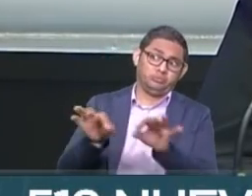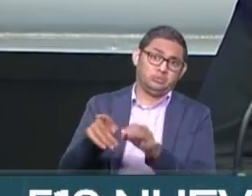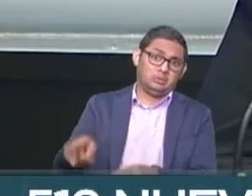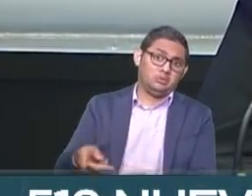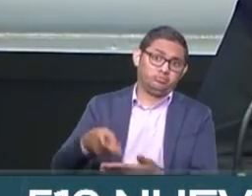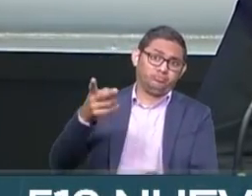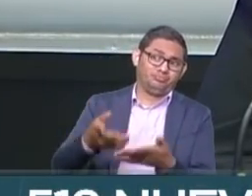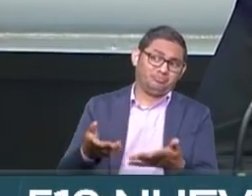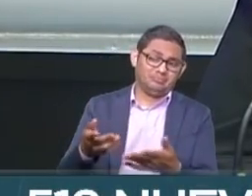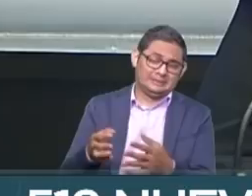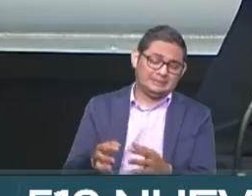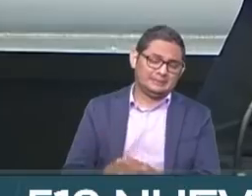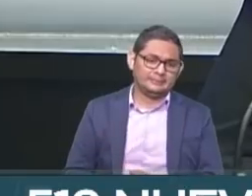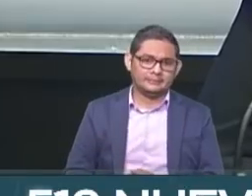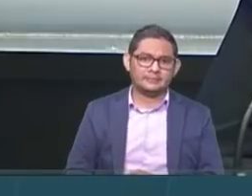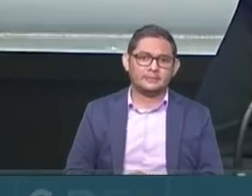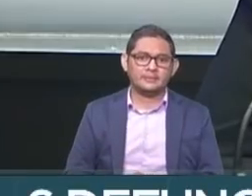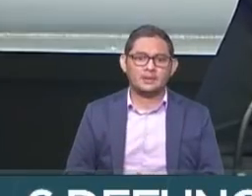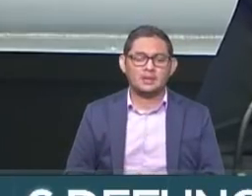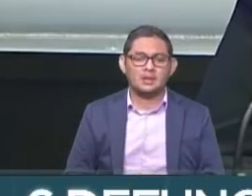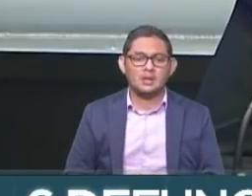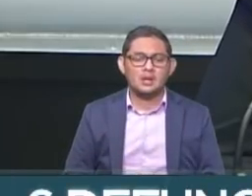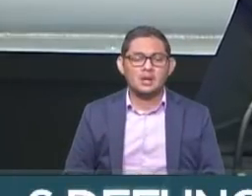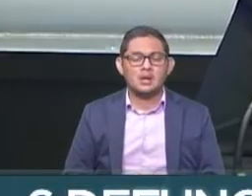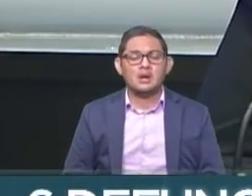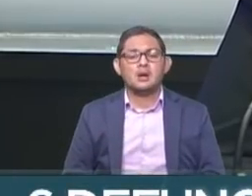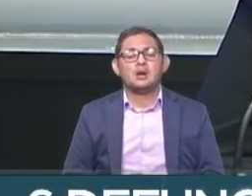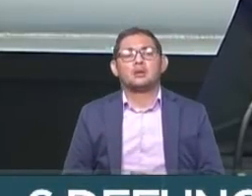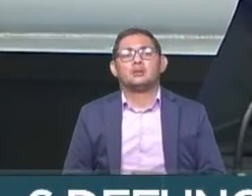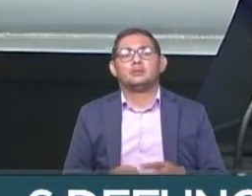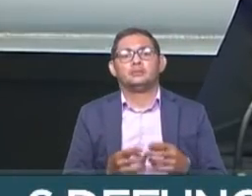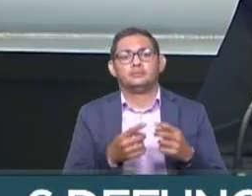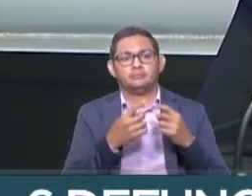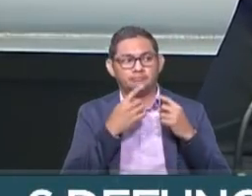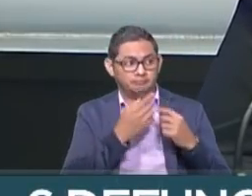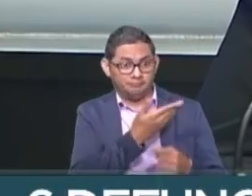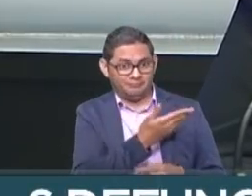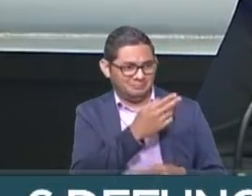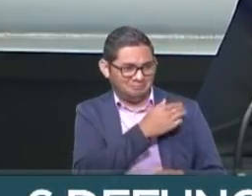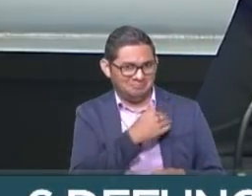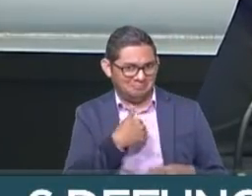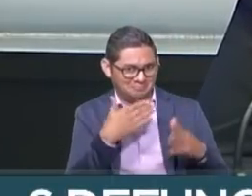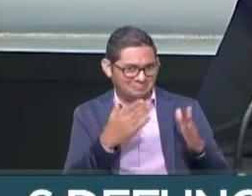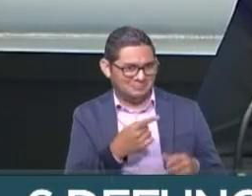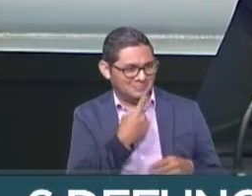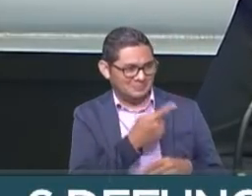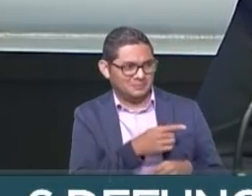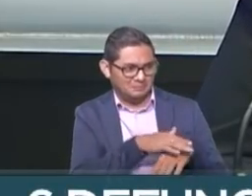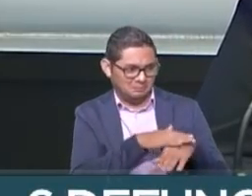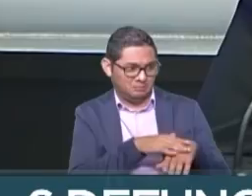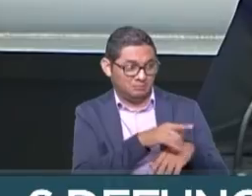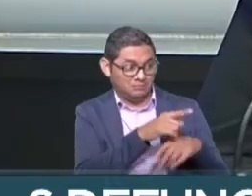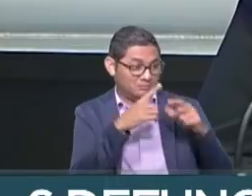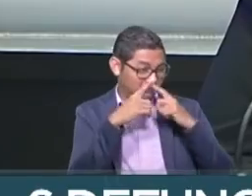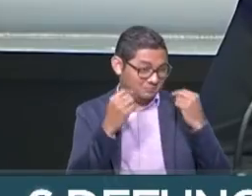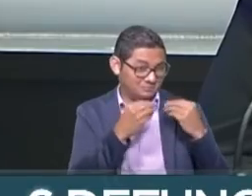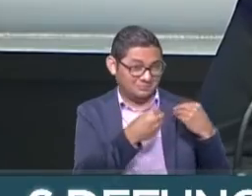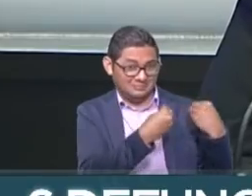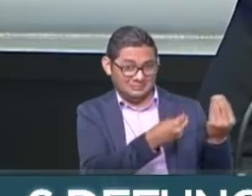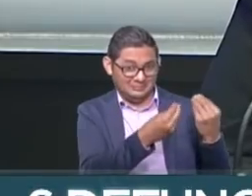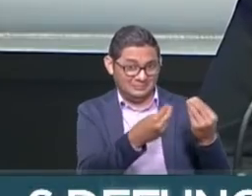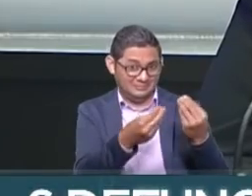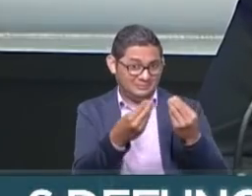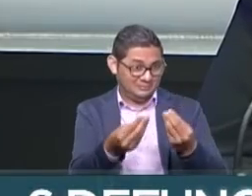enfermedad. Señor ministro, quiero solicitarle por favor que al momento de distribuir las mascarillas que dono